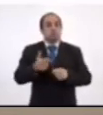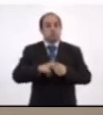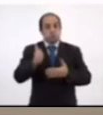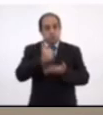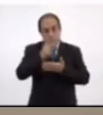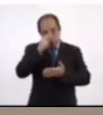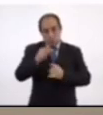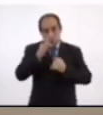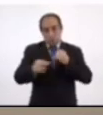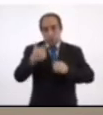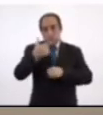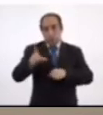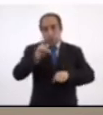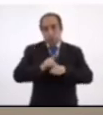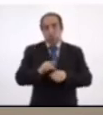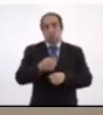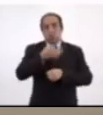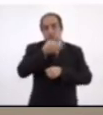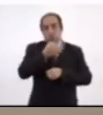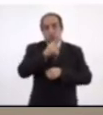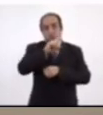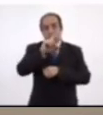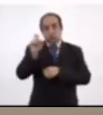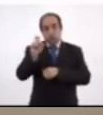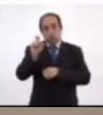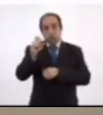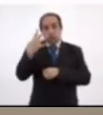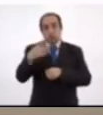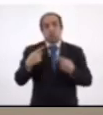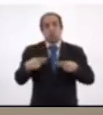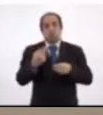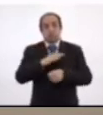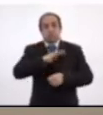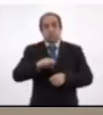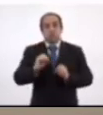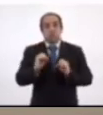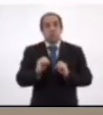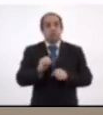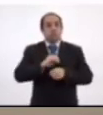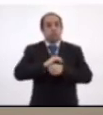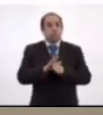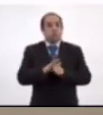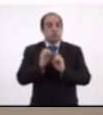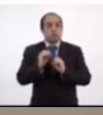se han reportado 104 defunciones hospitalarias por COVID o sospecha del mismo. Es una